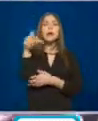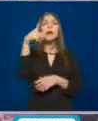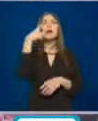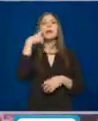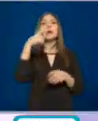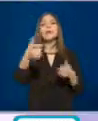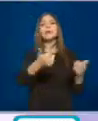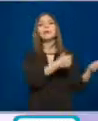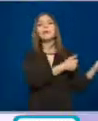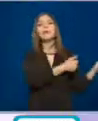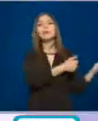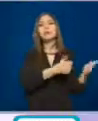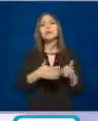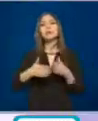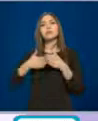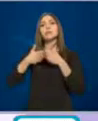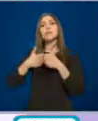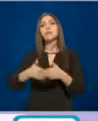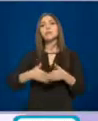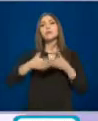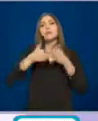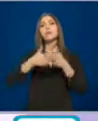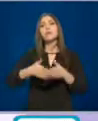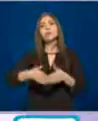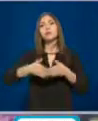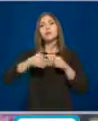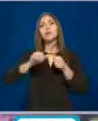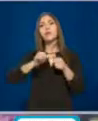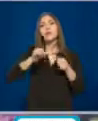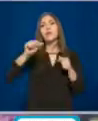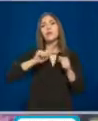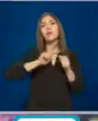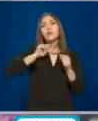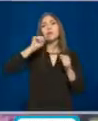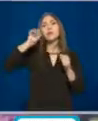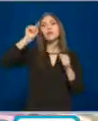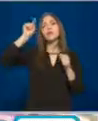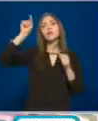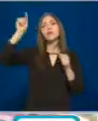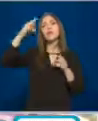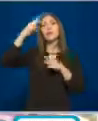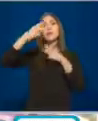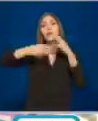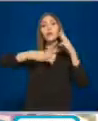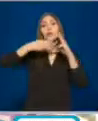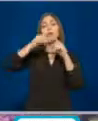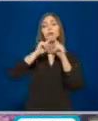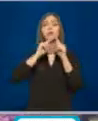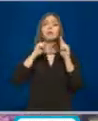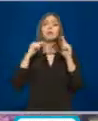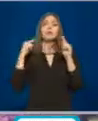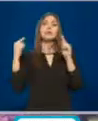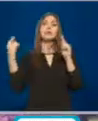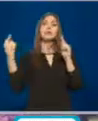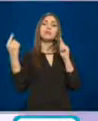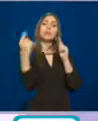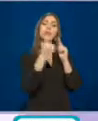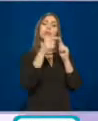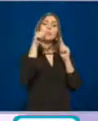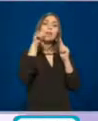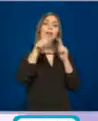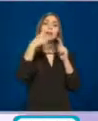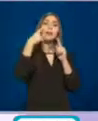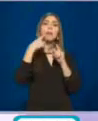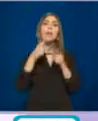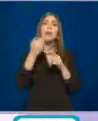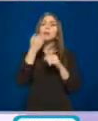llevarlas, transportarlas hasta Bermudas, al Caribe, Ajá. o sea, al otro lado del mundo, Sí. para alimentar a los esclavos de manera muy